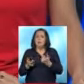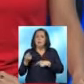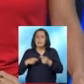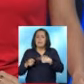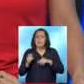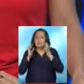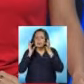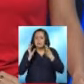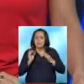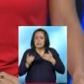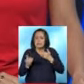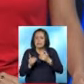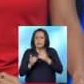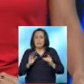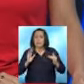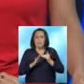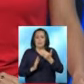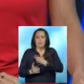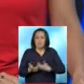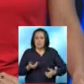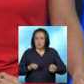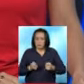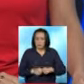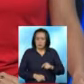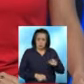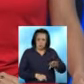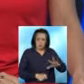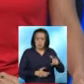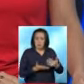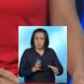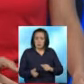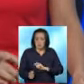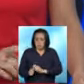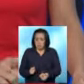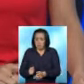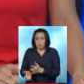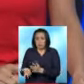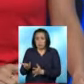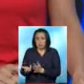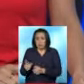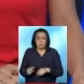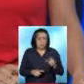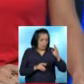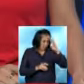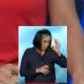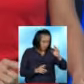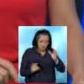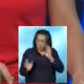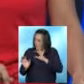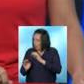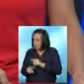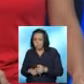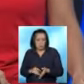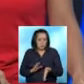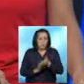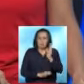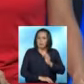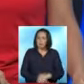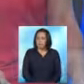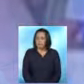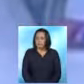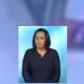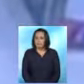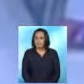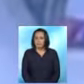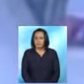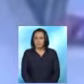pocos metros de Palacio de Gobierno. Los asaltantes incendiaron un auto para distraer a la policía mientras huían con su botín.